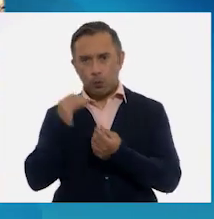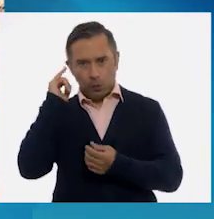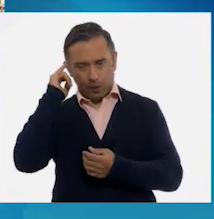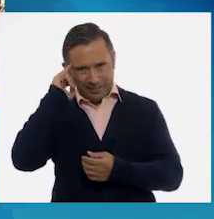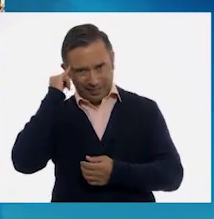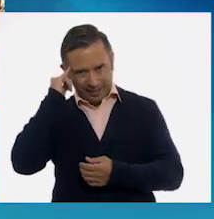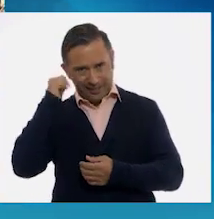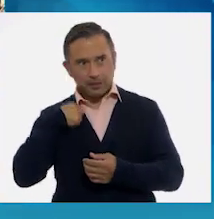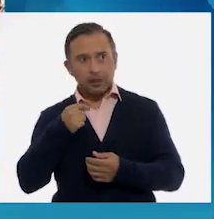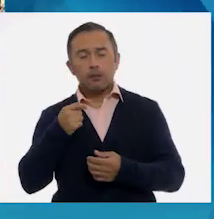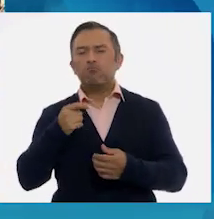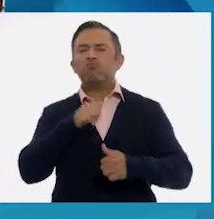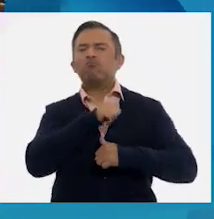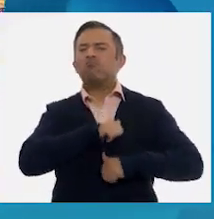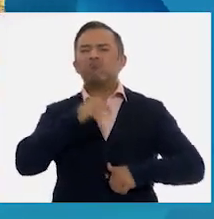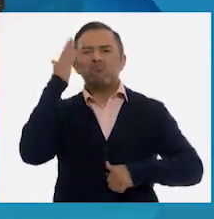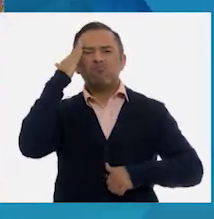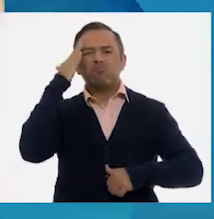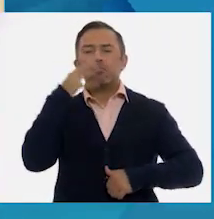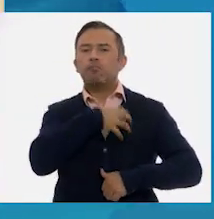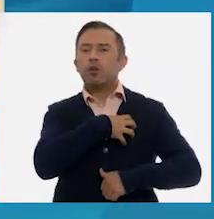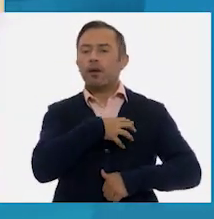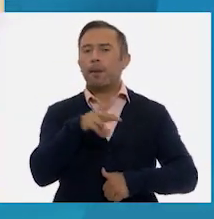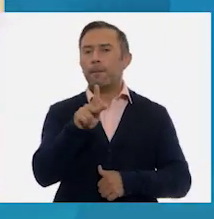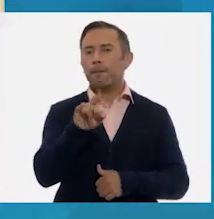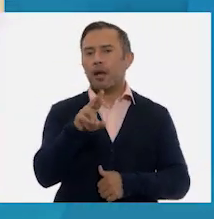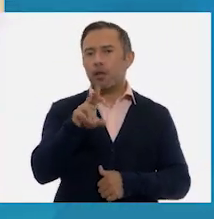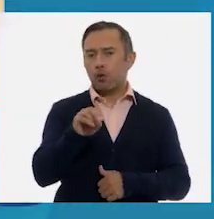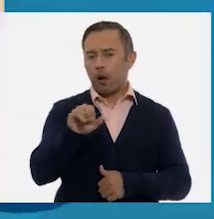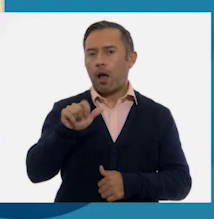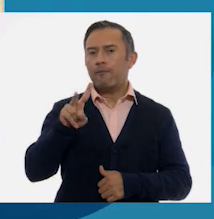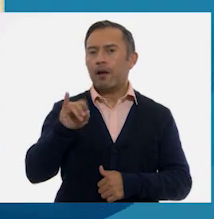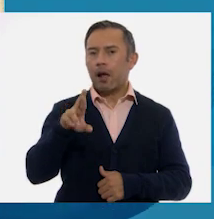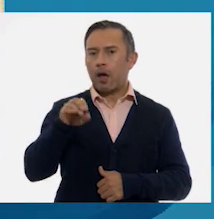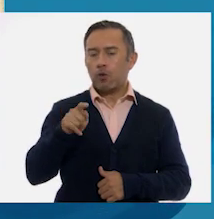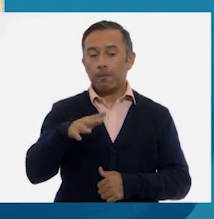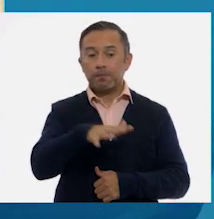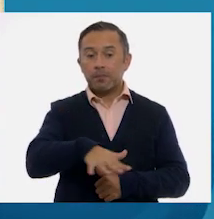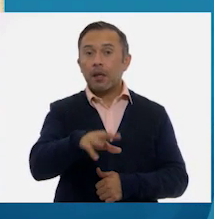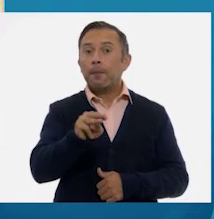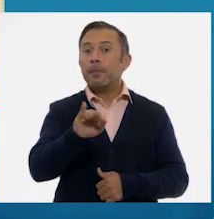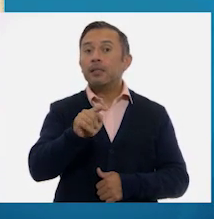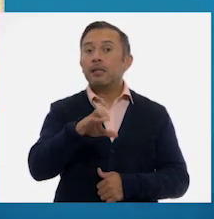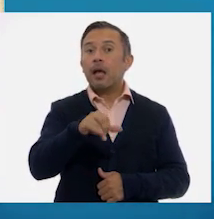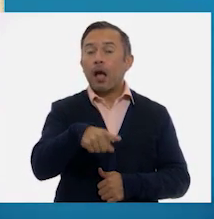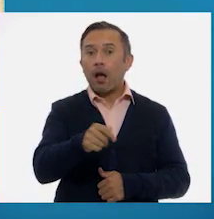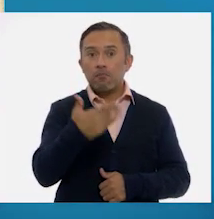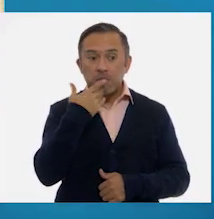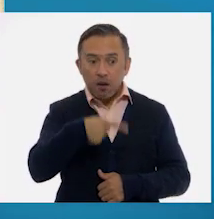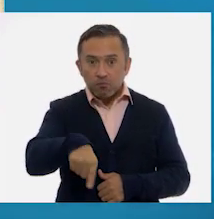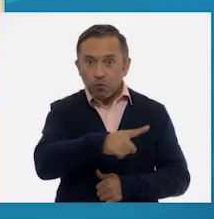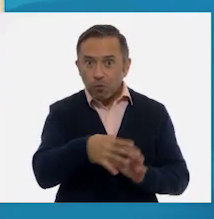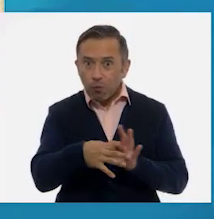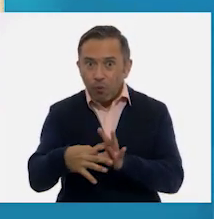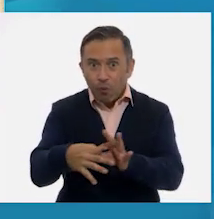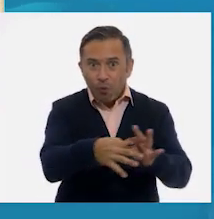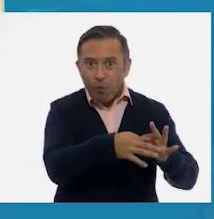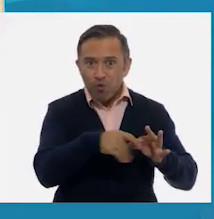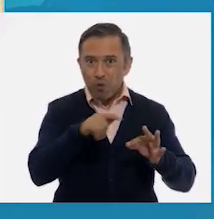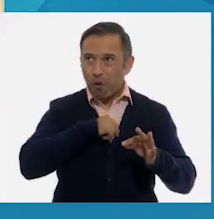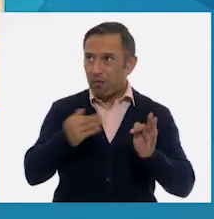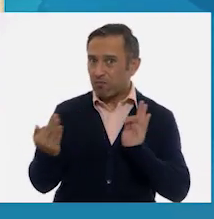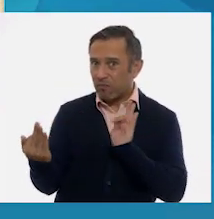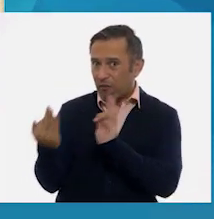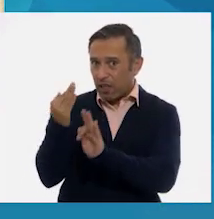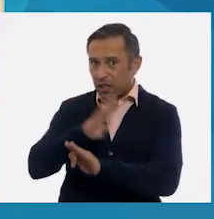de Alvarado. La zona de la Mixteca se caracterizó por su falta de unión para enfrentar a los españoles, mientras que